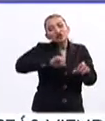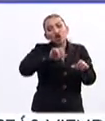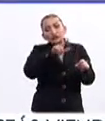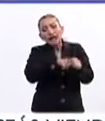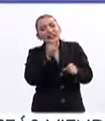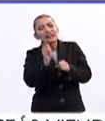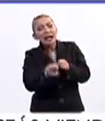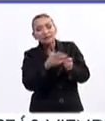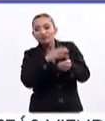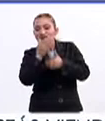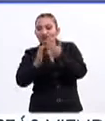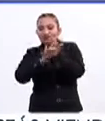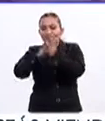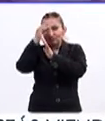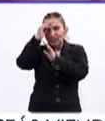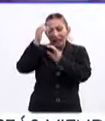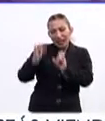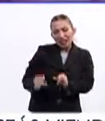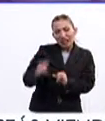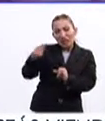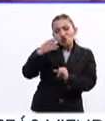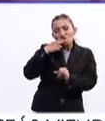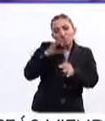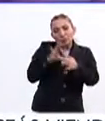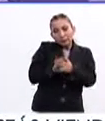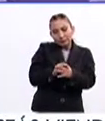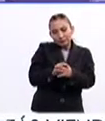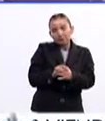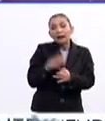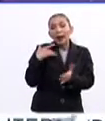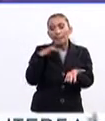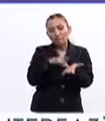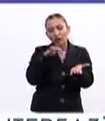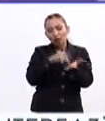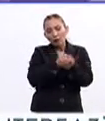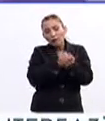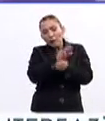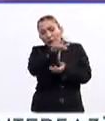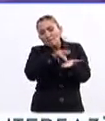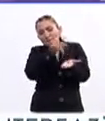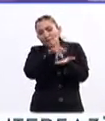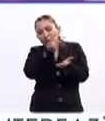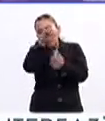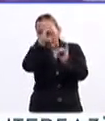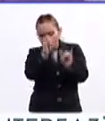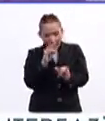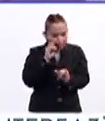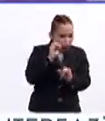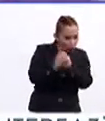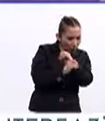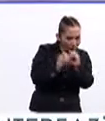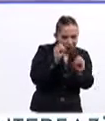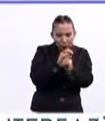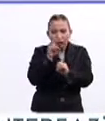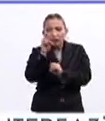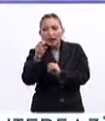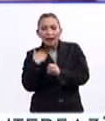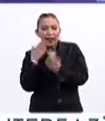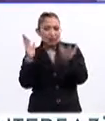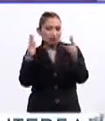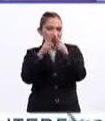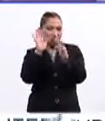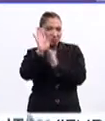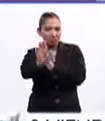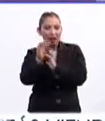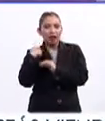social que desencadenan reflexiones sobre identidad y pertenencia, apoyándose de la información que obtienen de imágenes, objetos y rituales que son